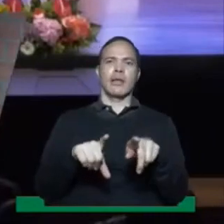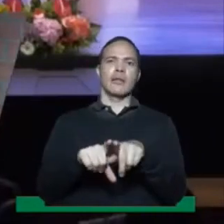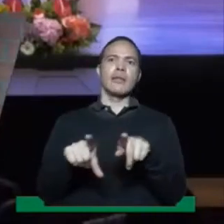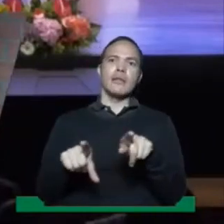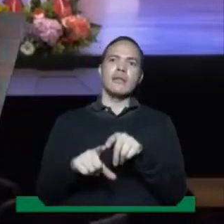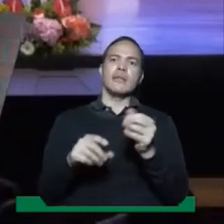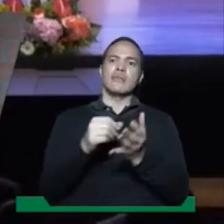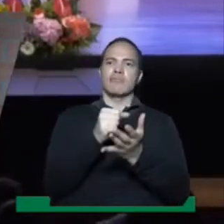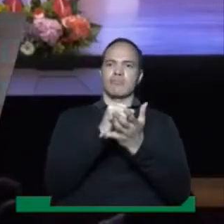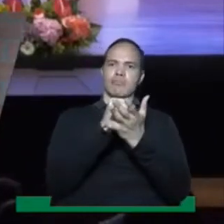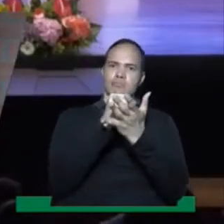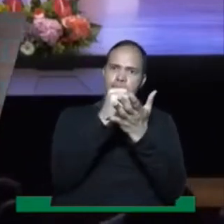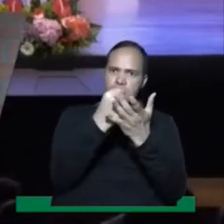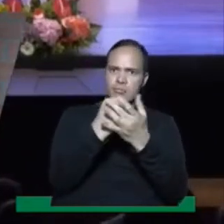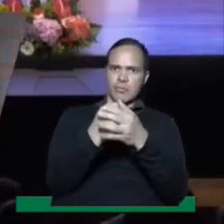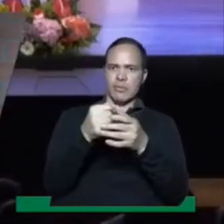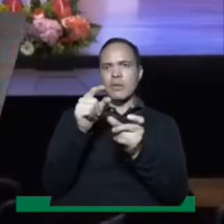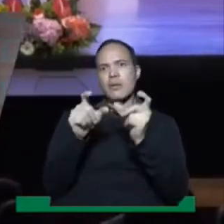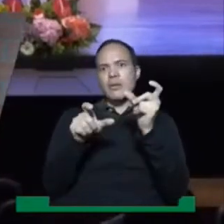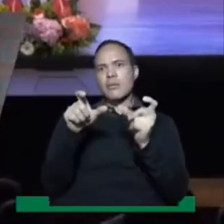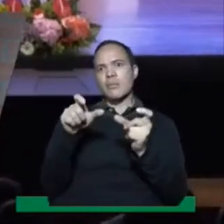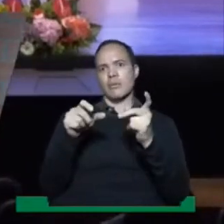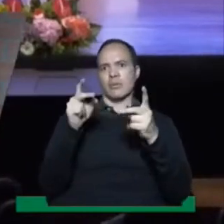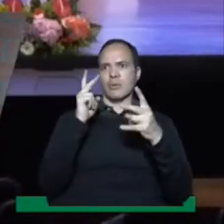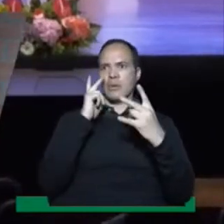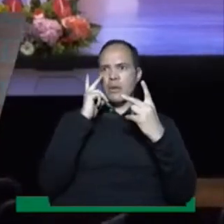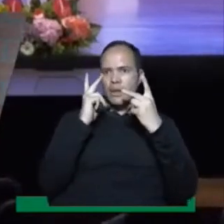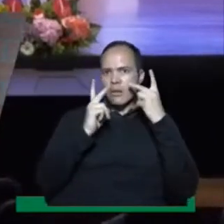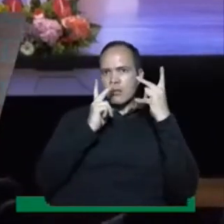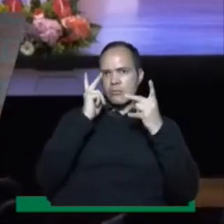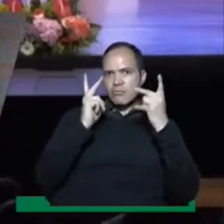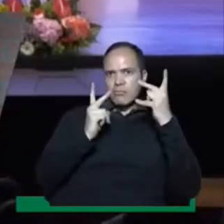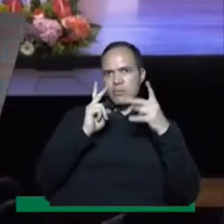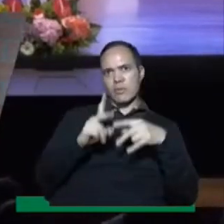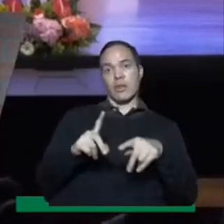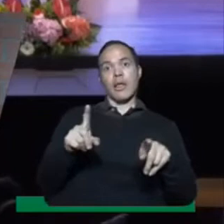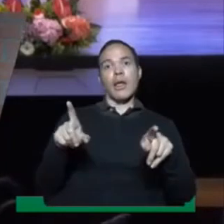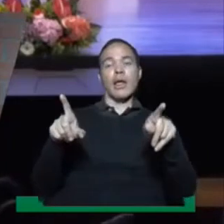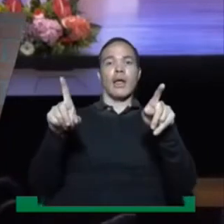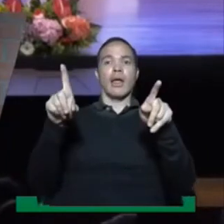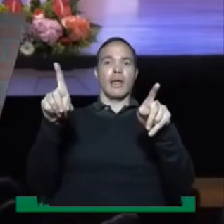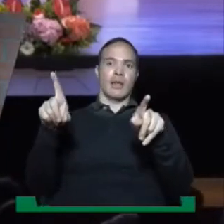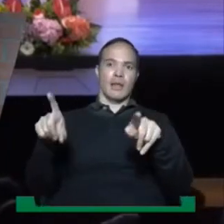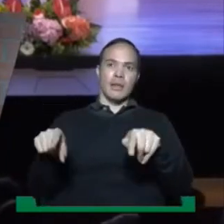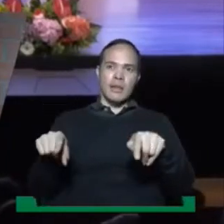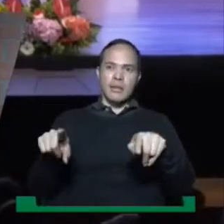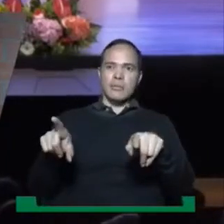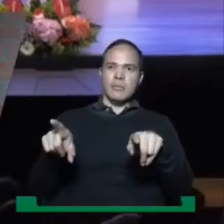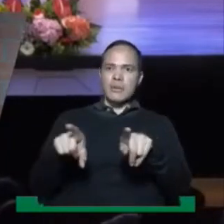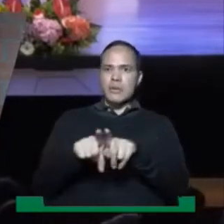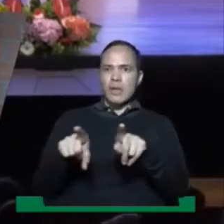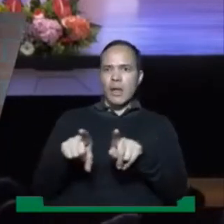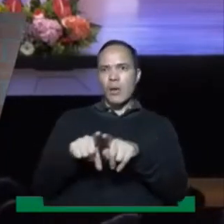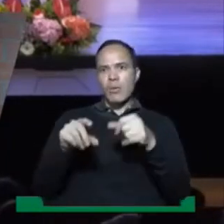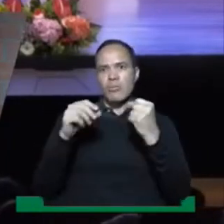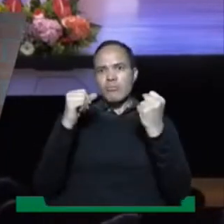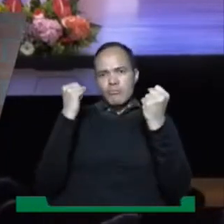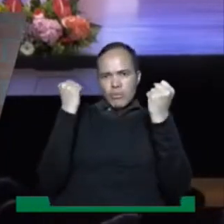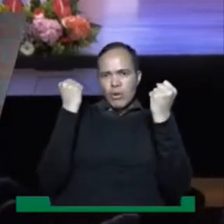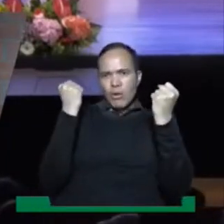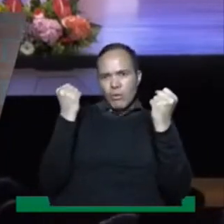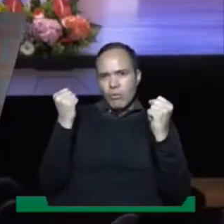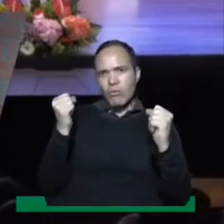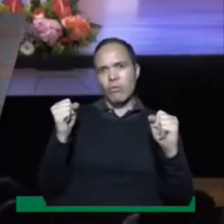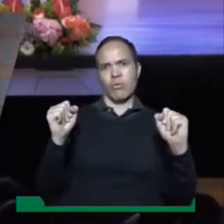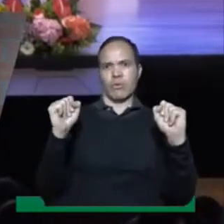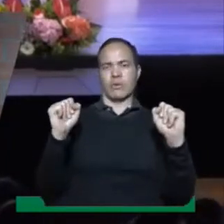seguridad para nuestros visitantes y también logramos hacer con mucho esfuerzo una app que